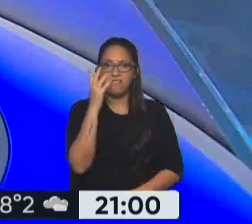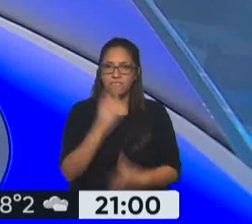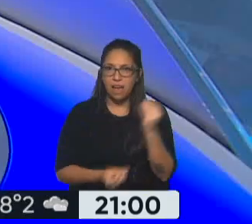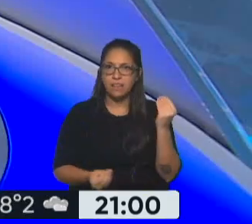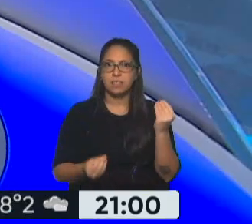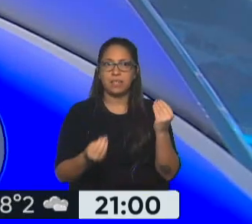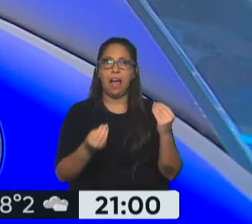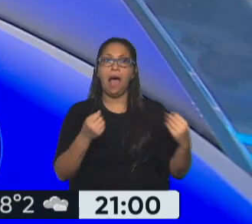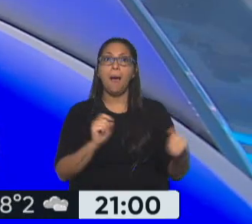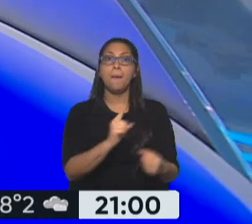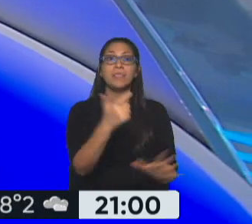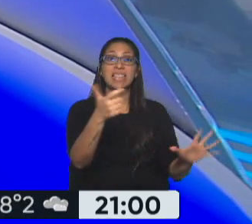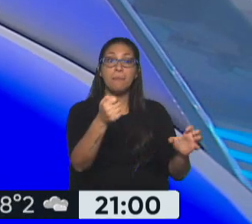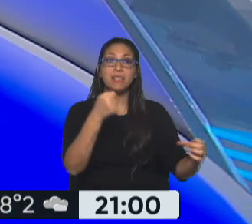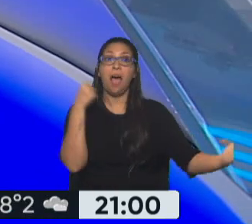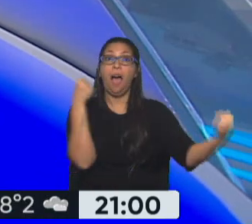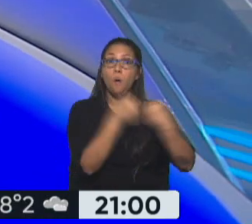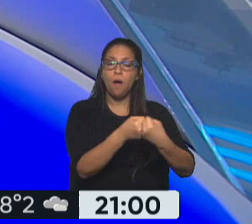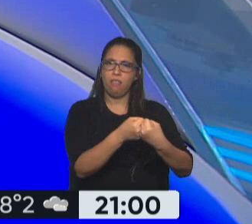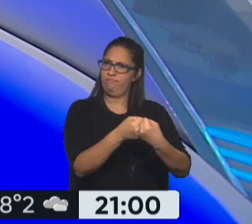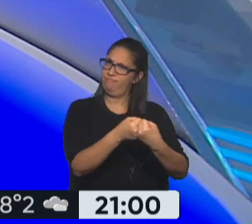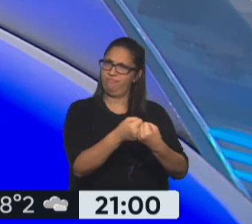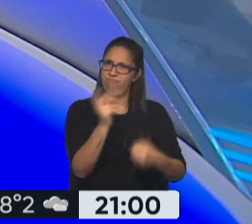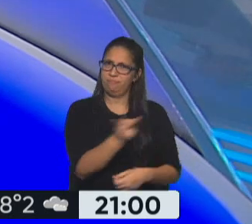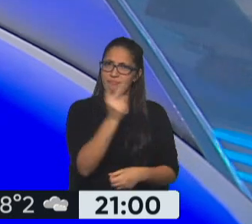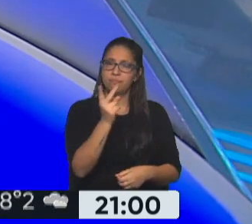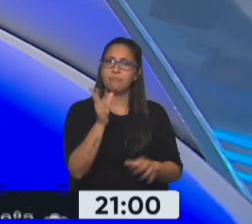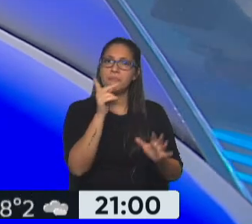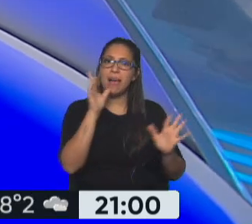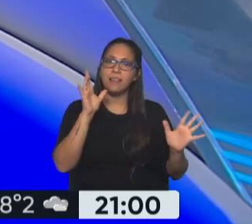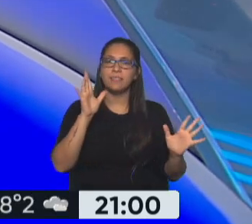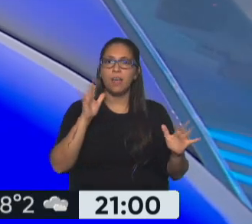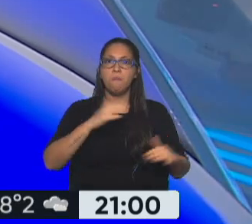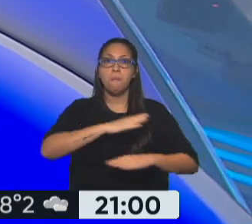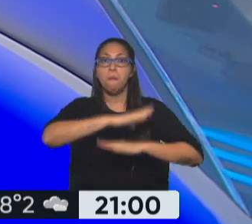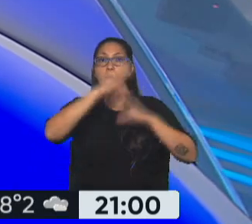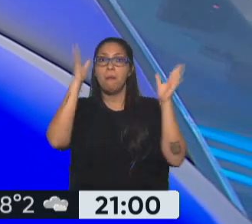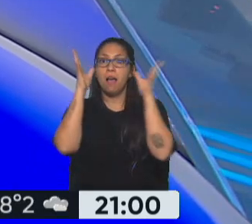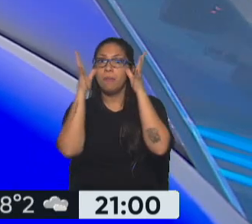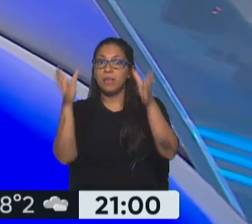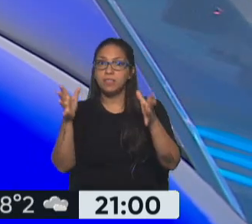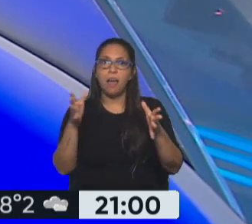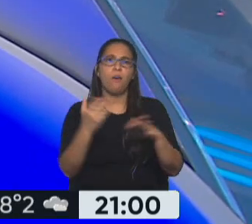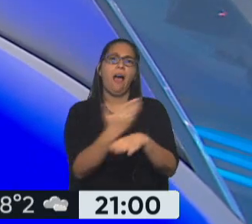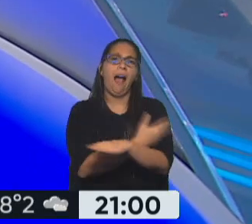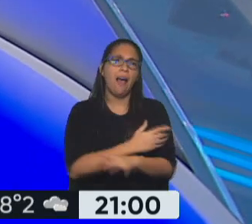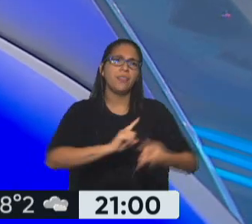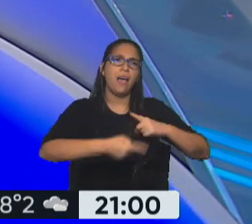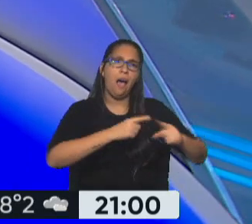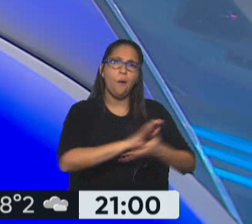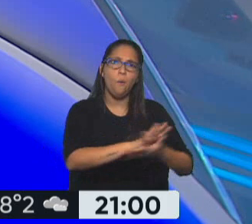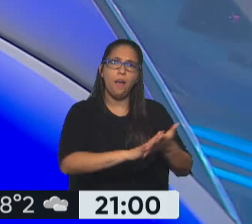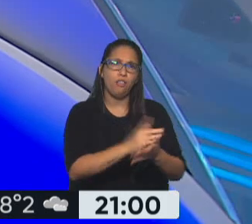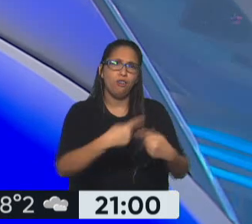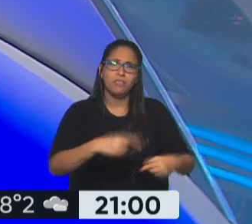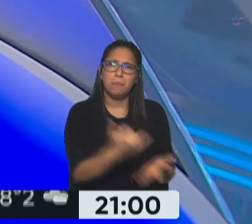acordar en un primer semestre. Uno diría, bueno, la verdad es que se pasaron de vueltas, podrían haber acordado antes, había cosas muy